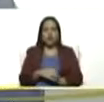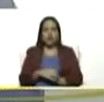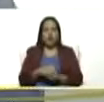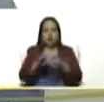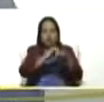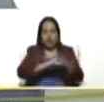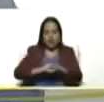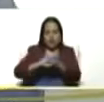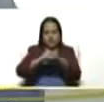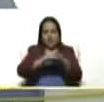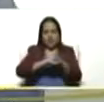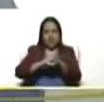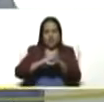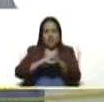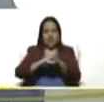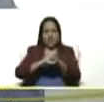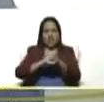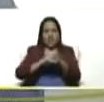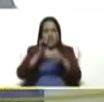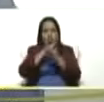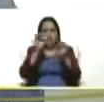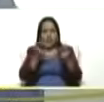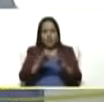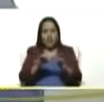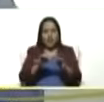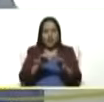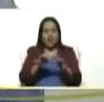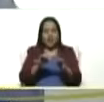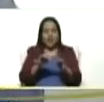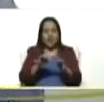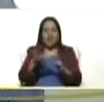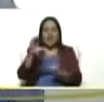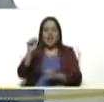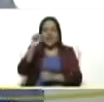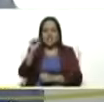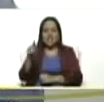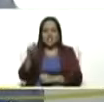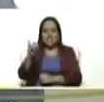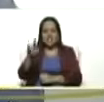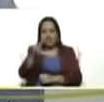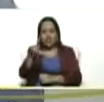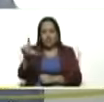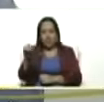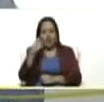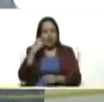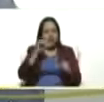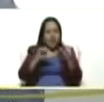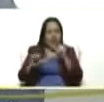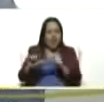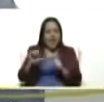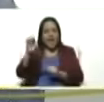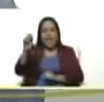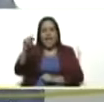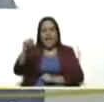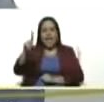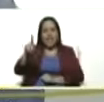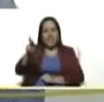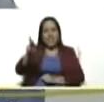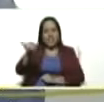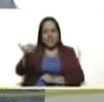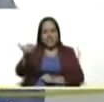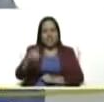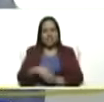Trujillo, variedad Castillo, categoría experimental, Endri Sarmiento,